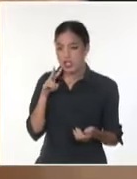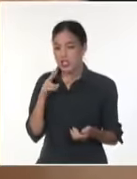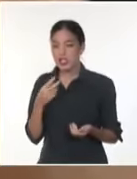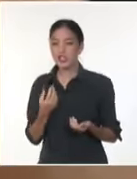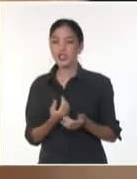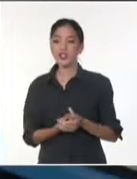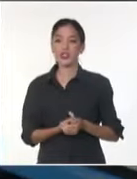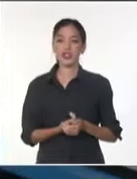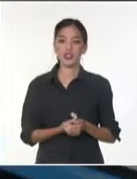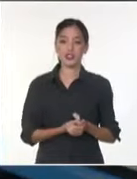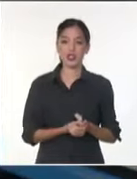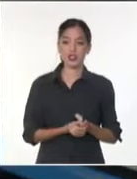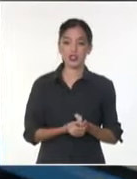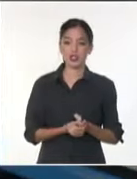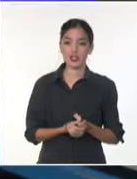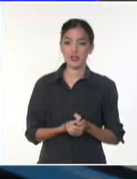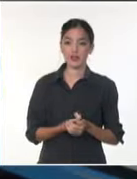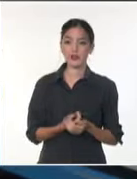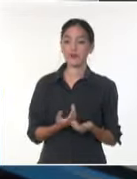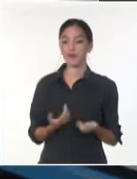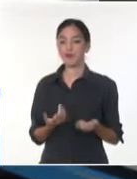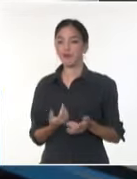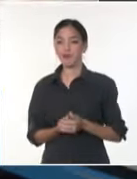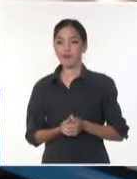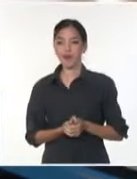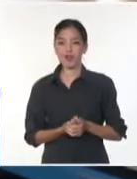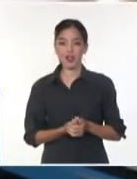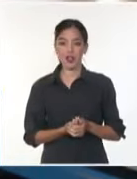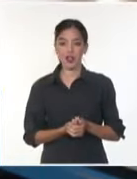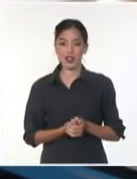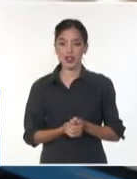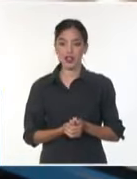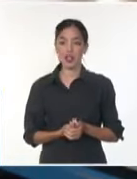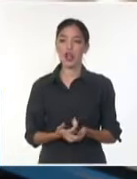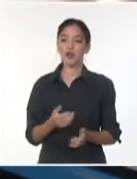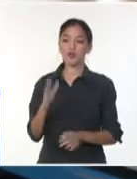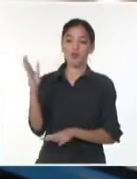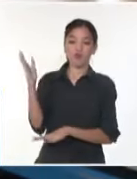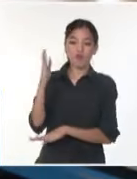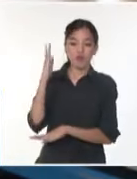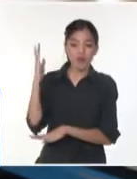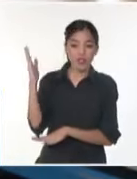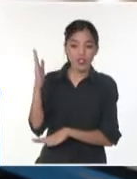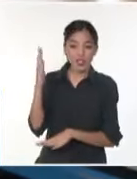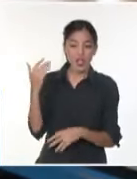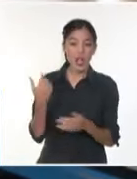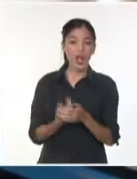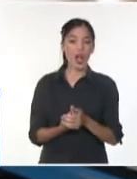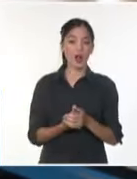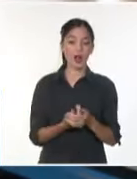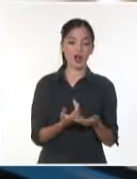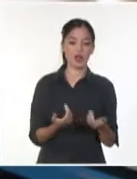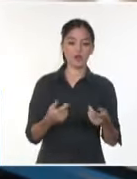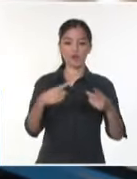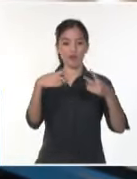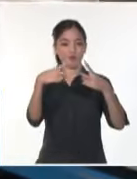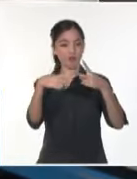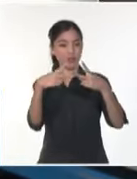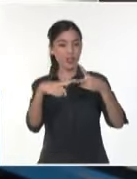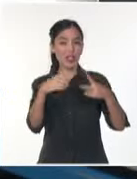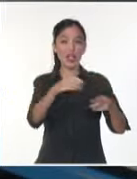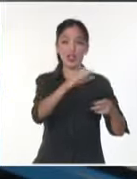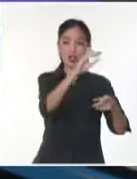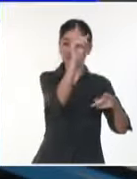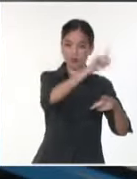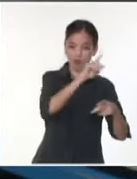ese sentido a través de los desos climáticos logra garantizar en los parámetros eléctricos y de eficiencia energética Cómo es